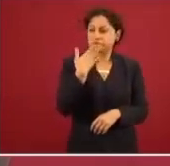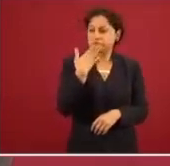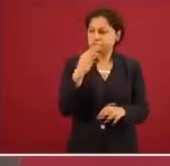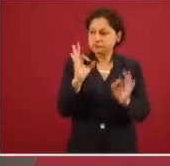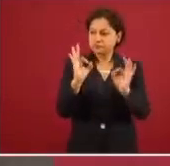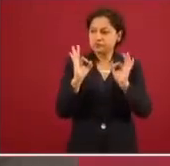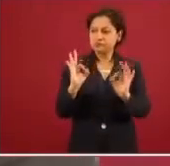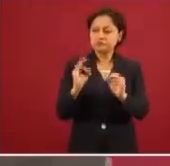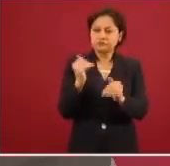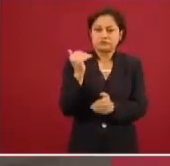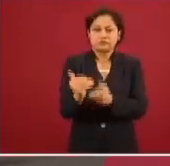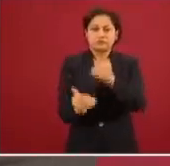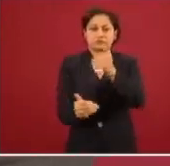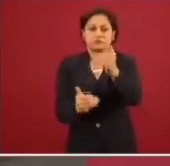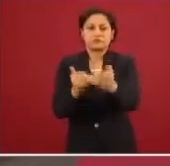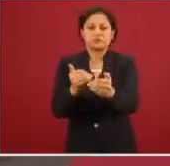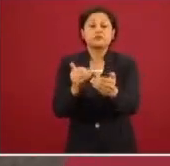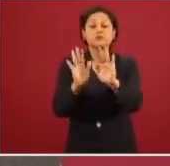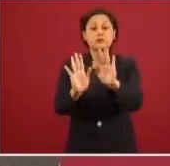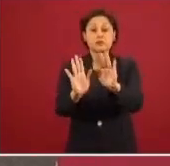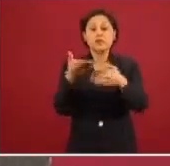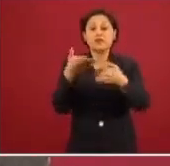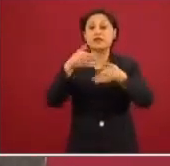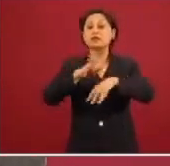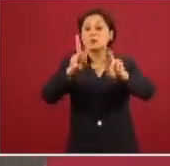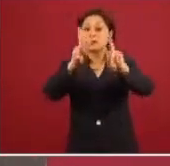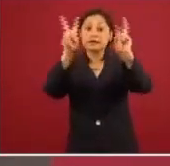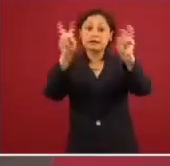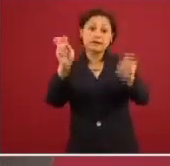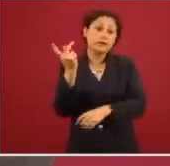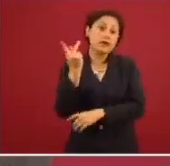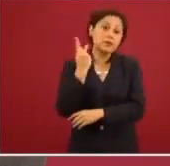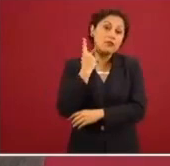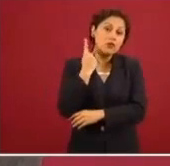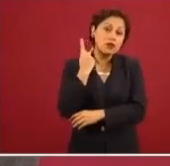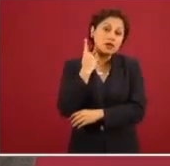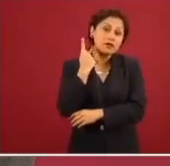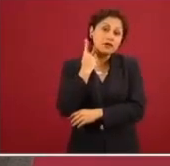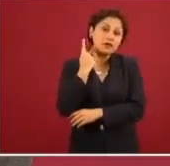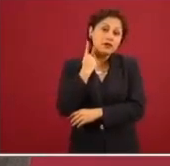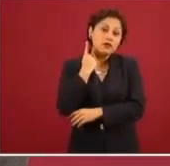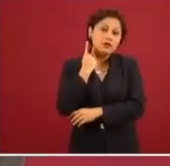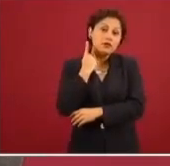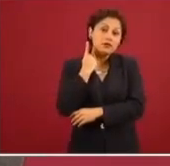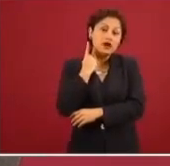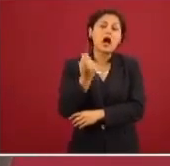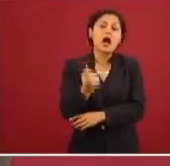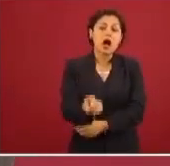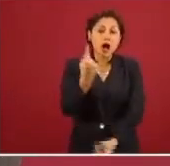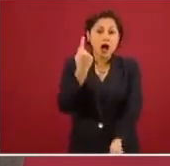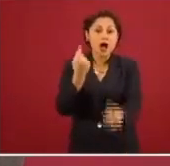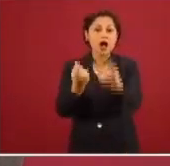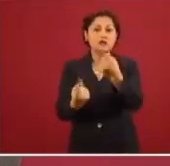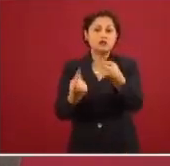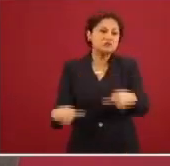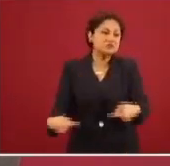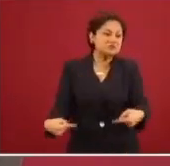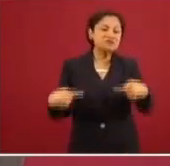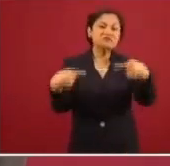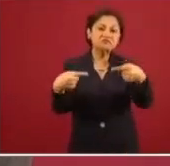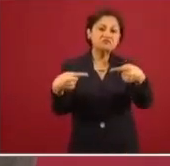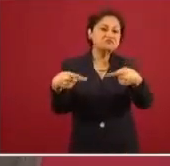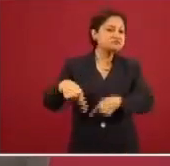terreno político. Hay un poco de oposición.